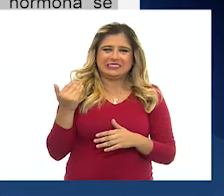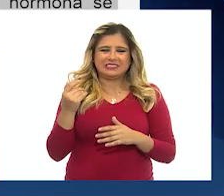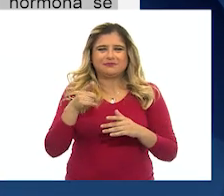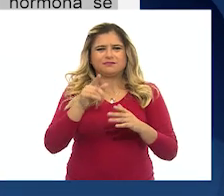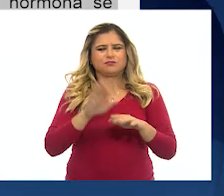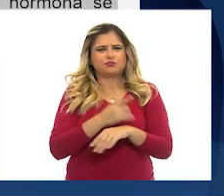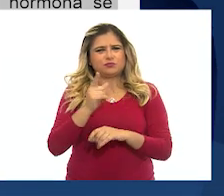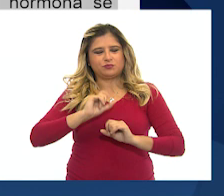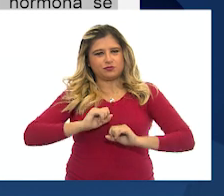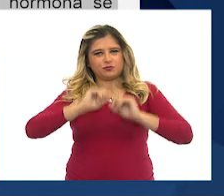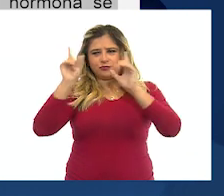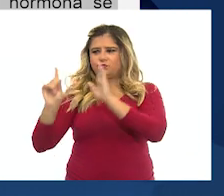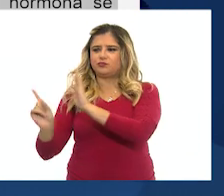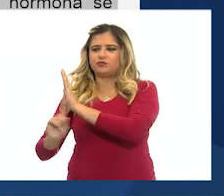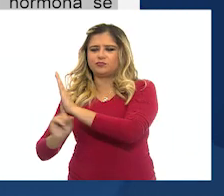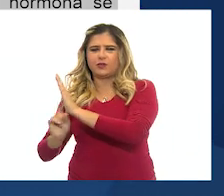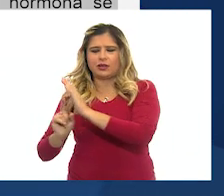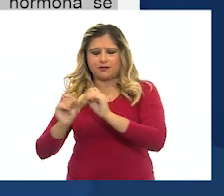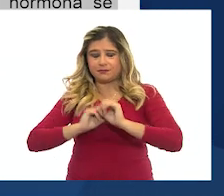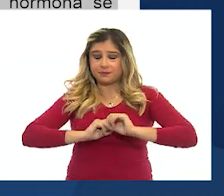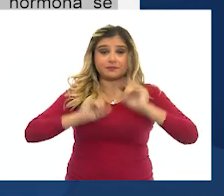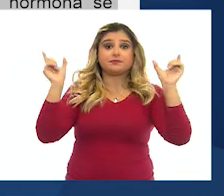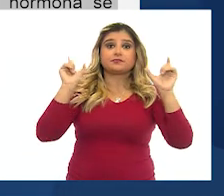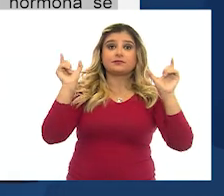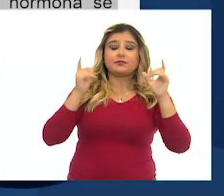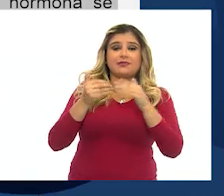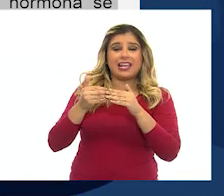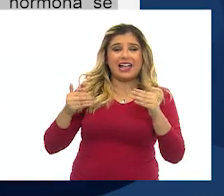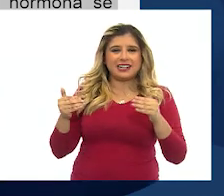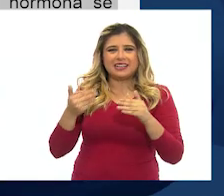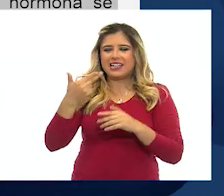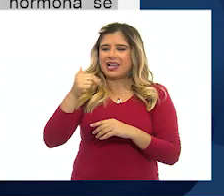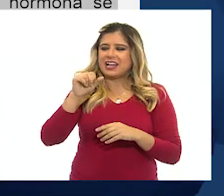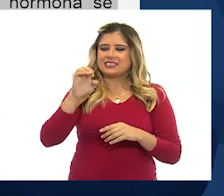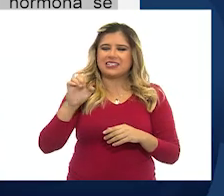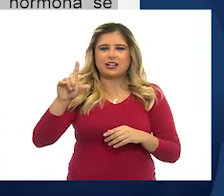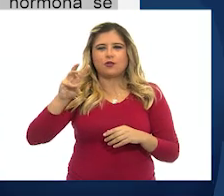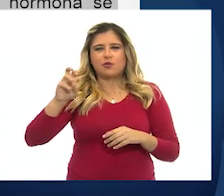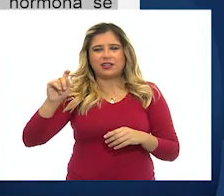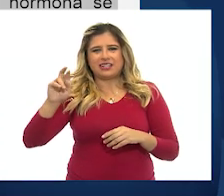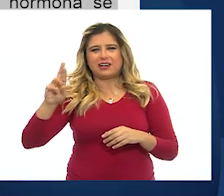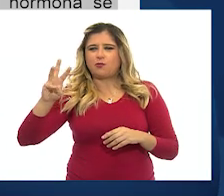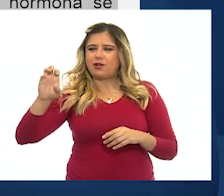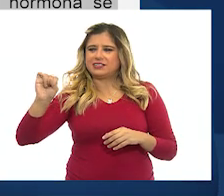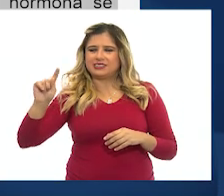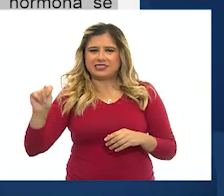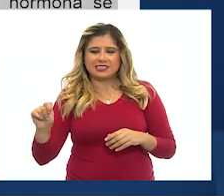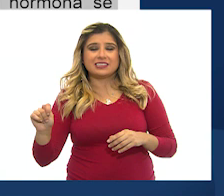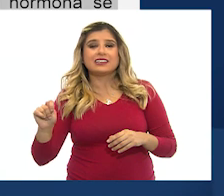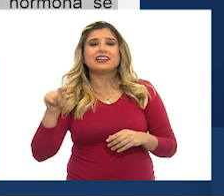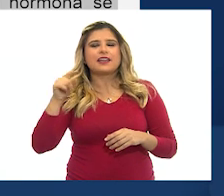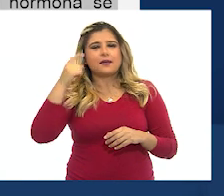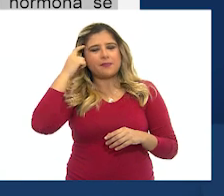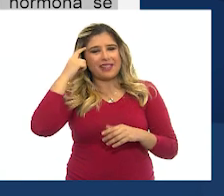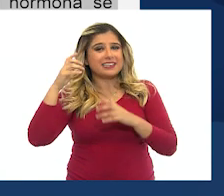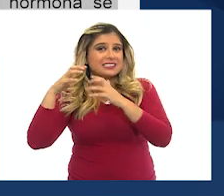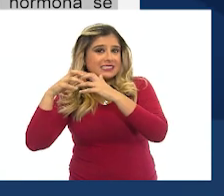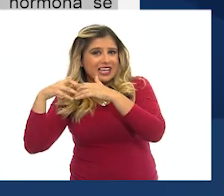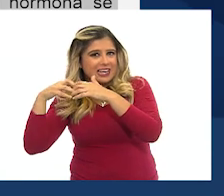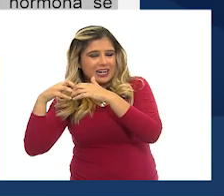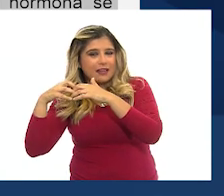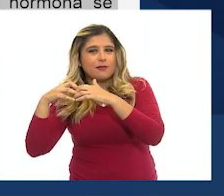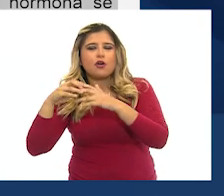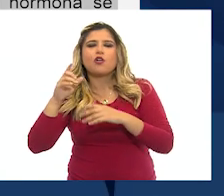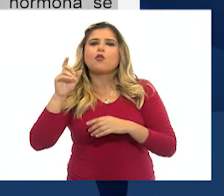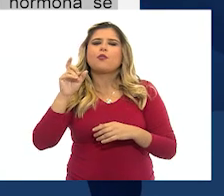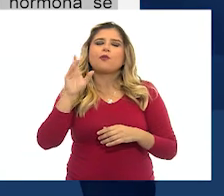veces nos despertamos poco antes de que suene el despertador?, por Hans Günther West, Mente y Cerebro